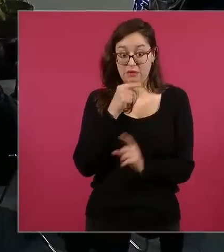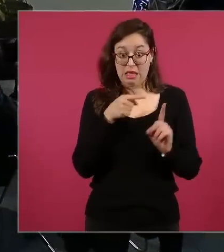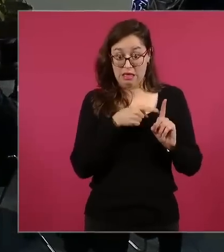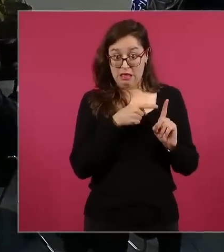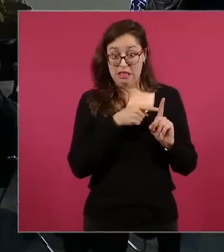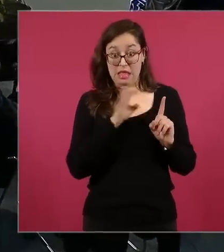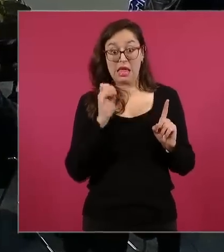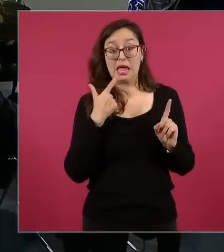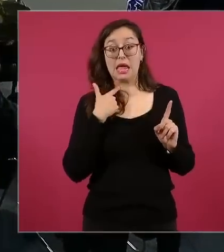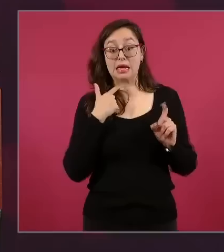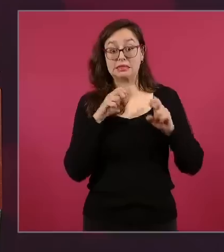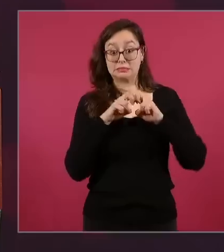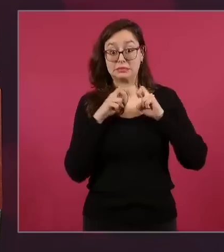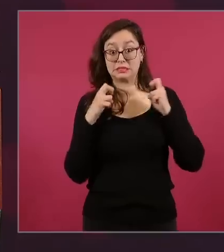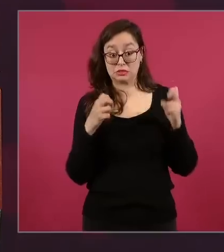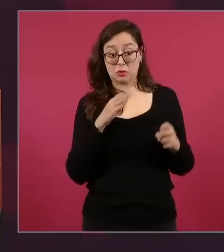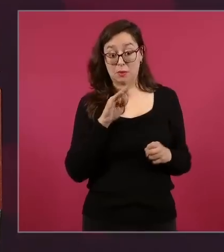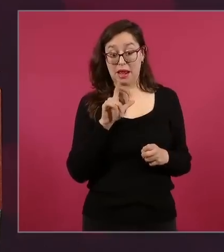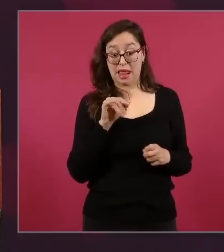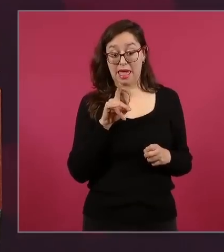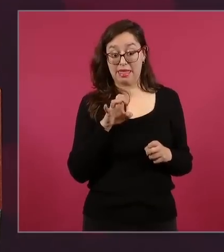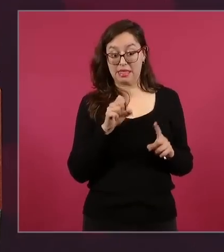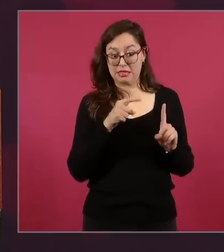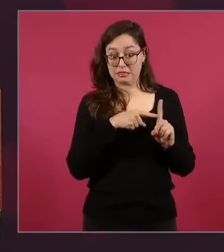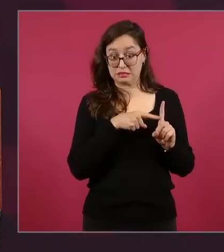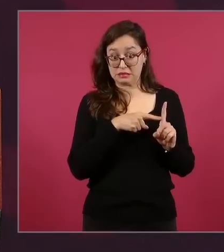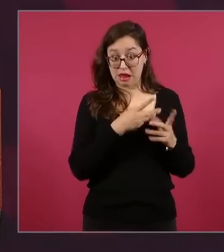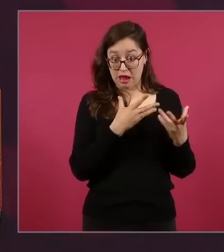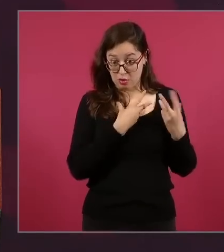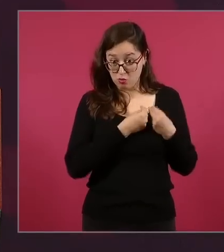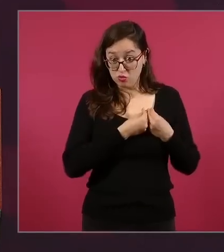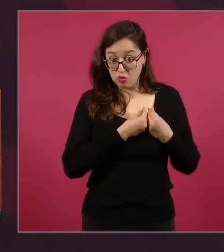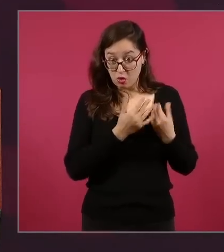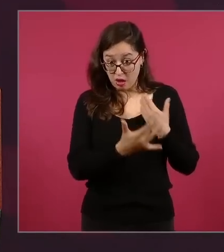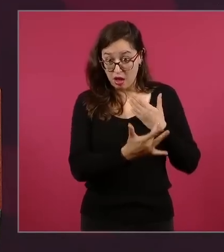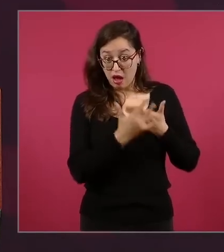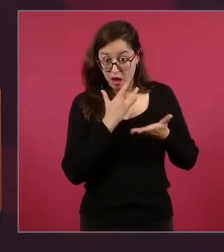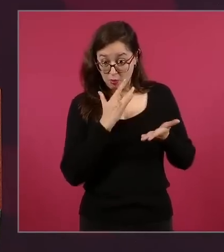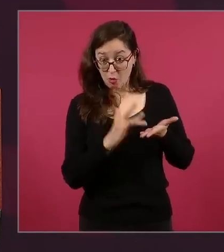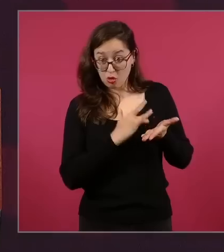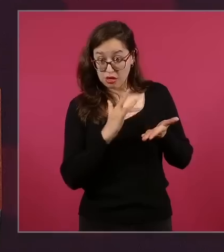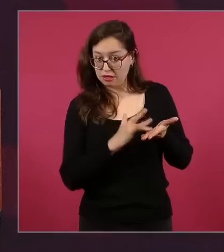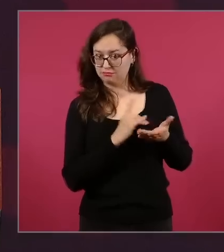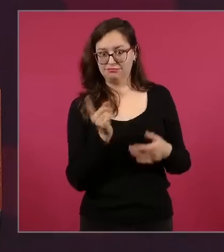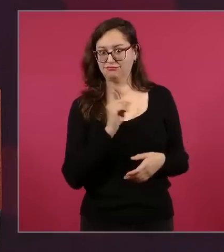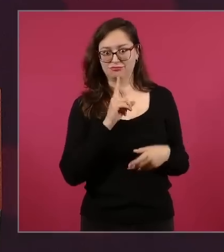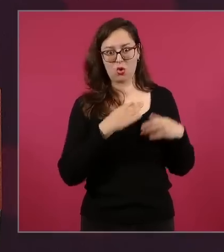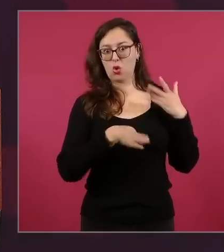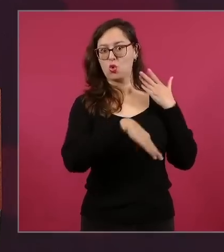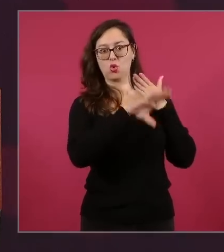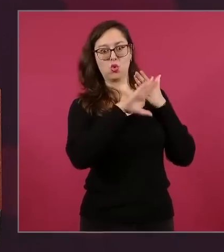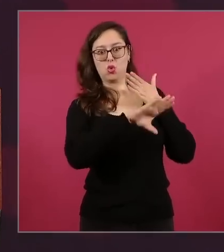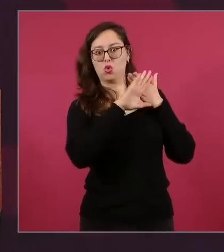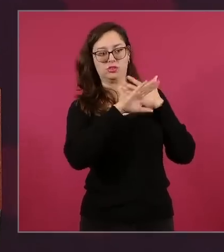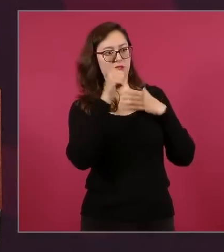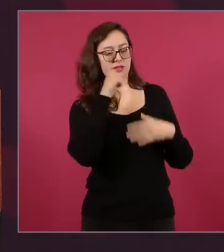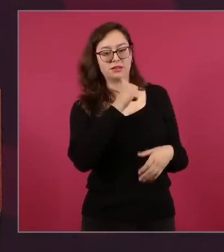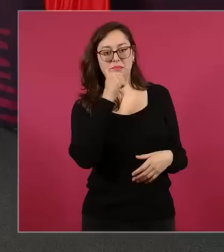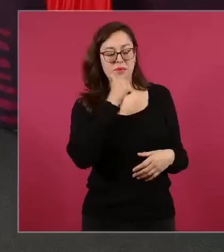Valadez fue procurador con Salinas de Gortari, que luego Salinas de